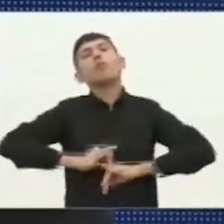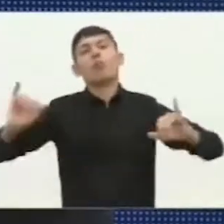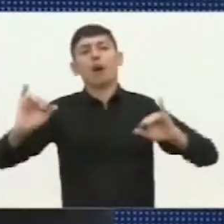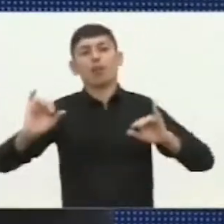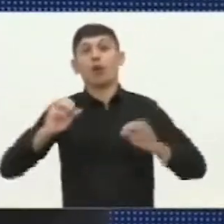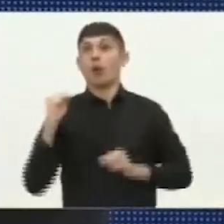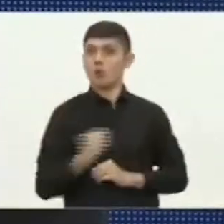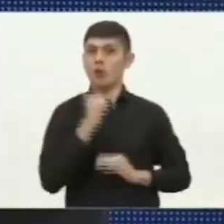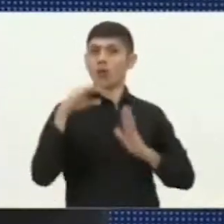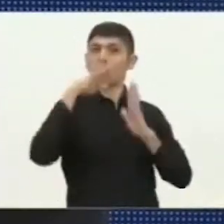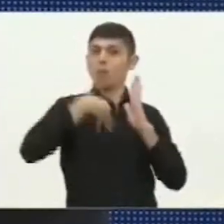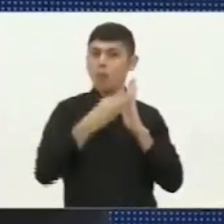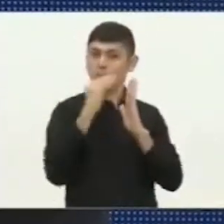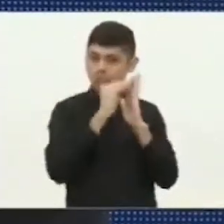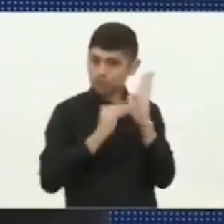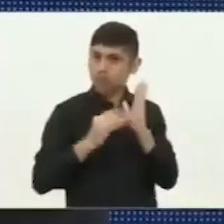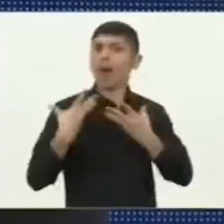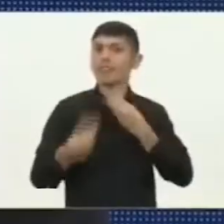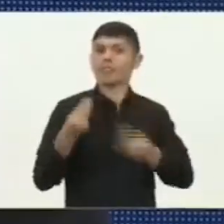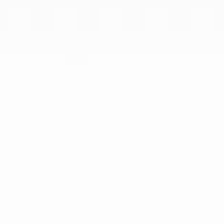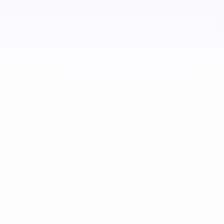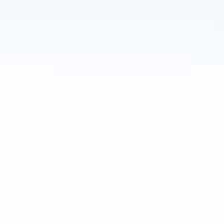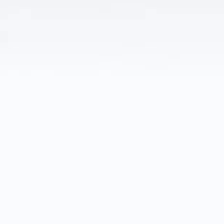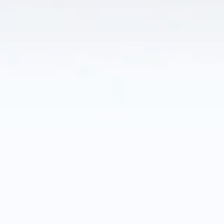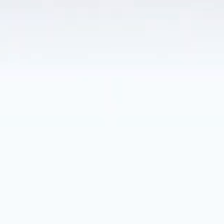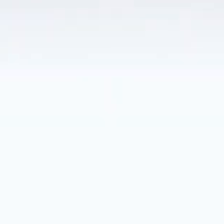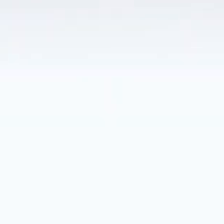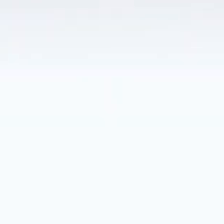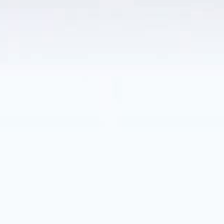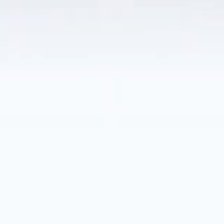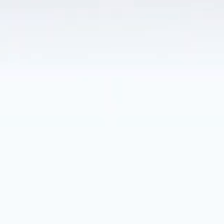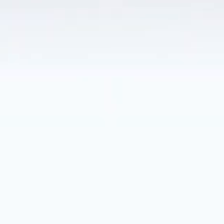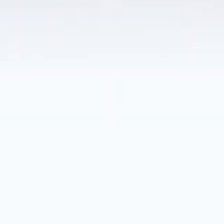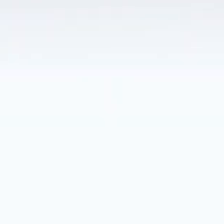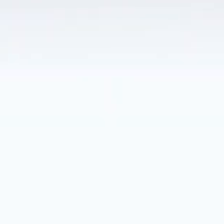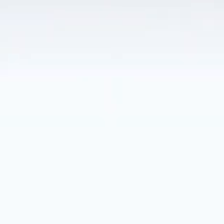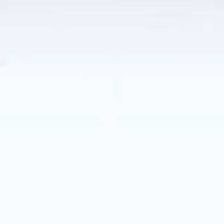este importante programa de asistencia económica de emergencia.